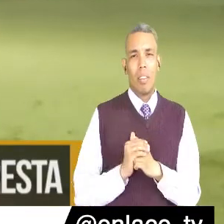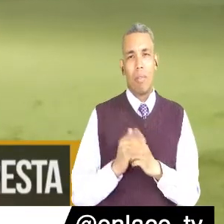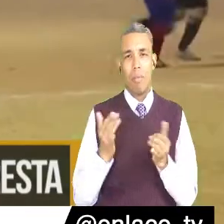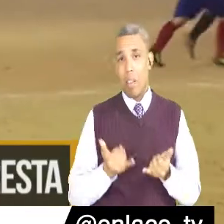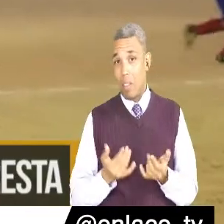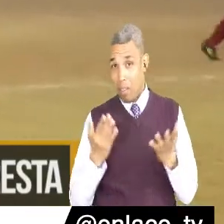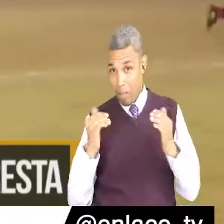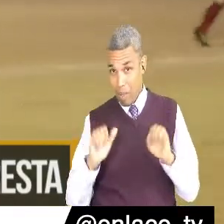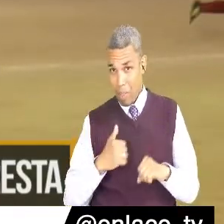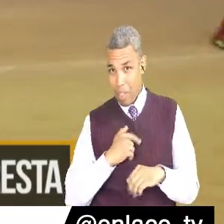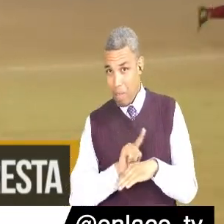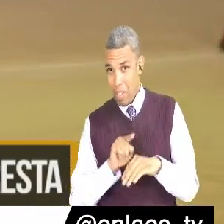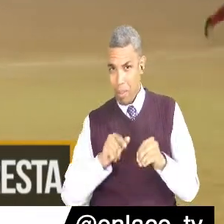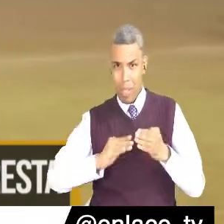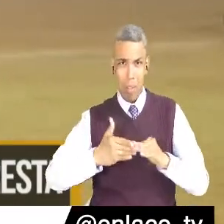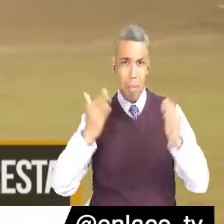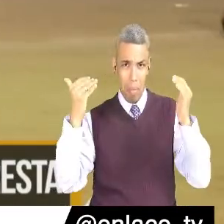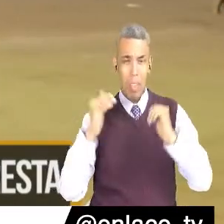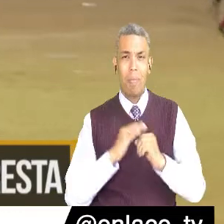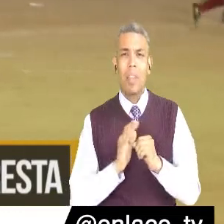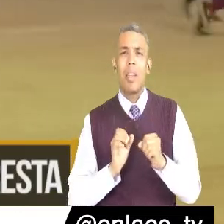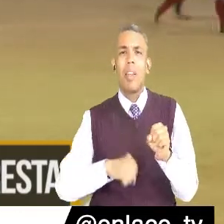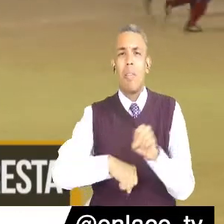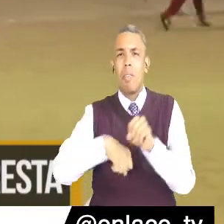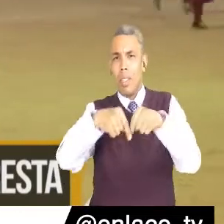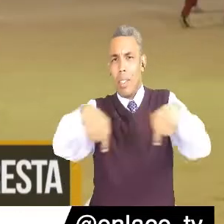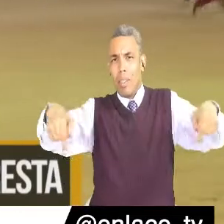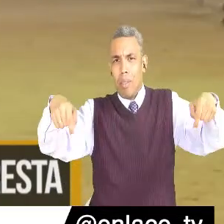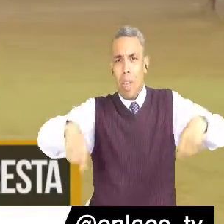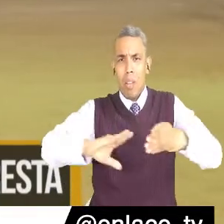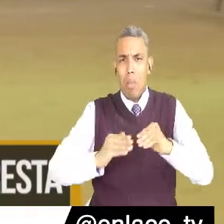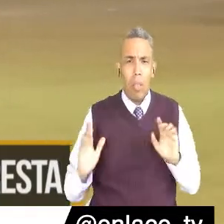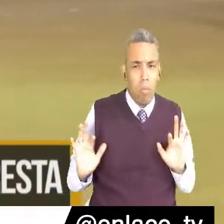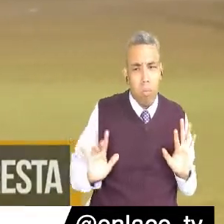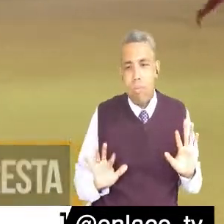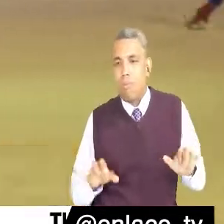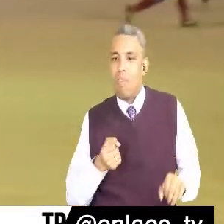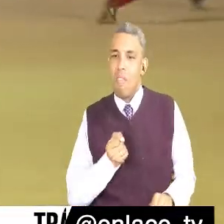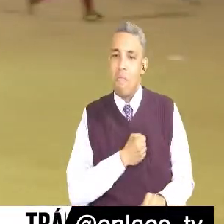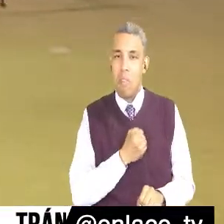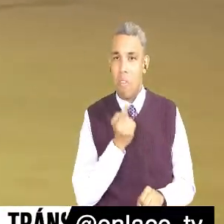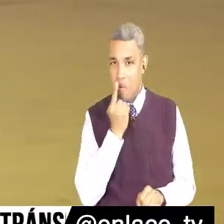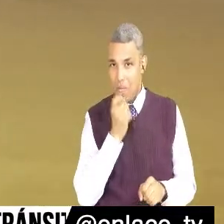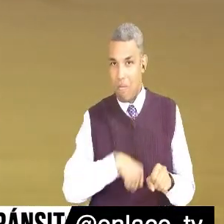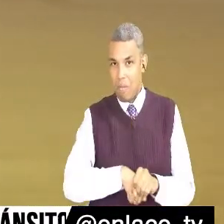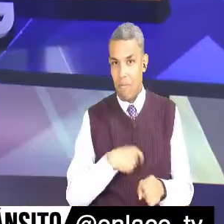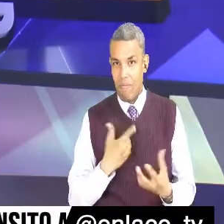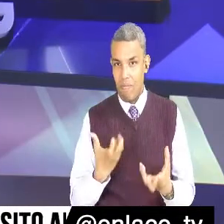nuevamente en La Floresta. La cancha de fútbol del barrio La Floresta sigue siendo epicentro del balompié aficionado y recreativo de Barranca Bermeja.